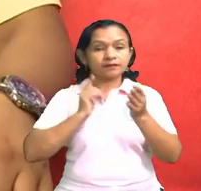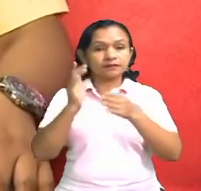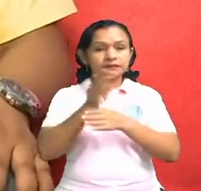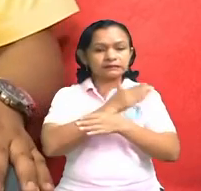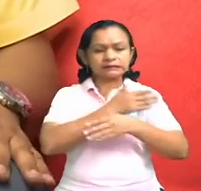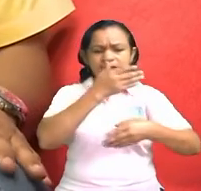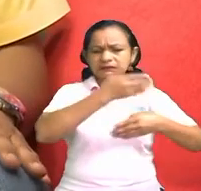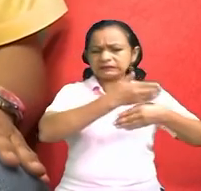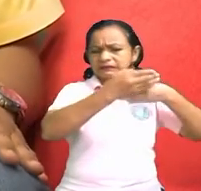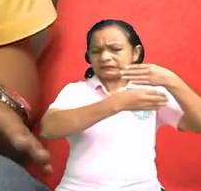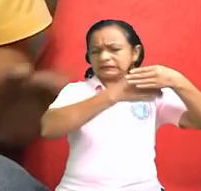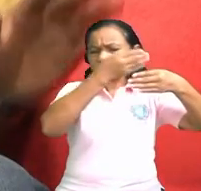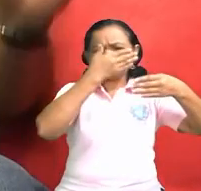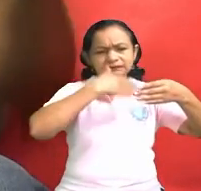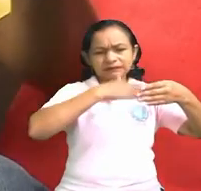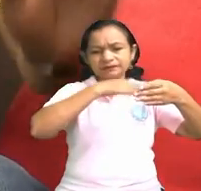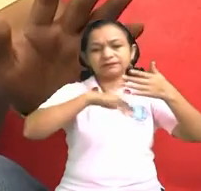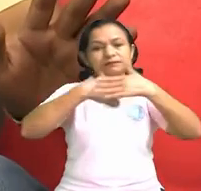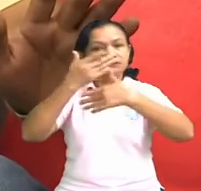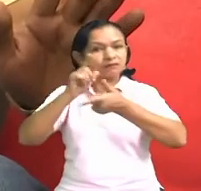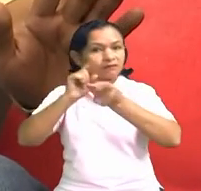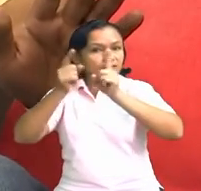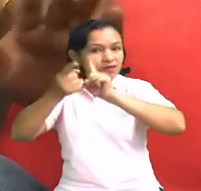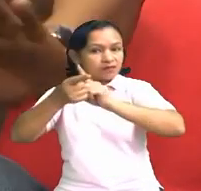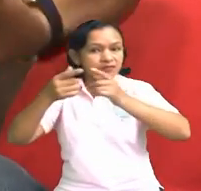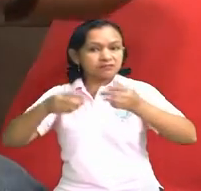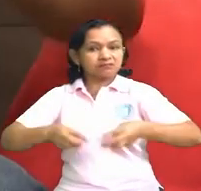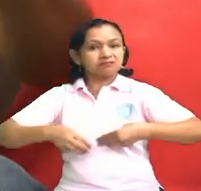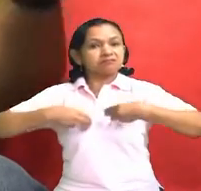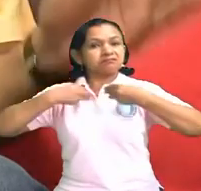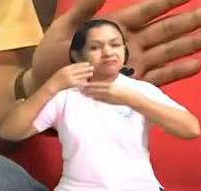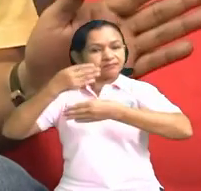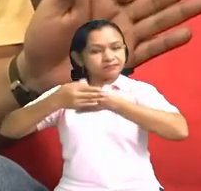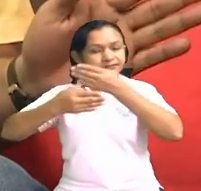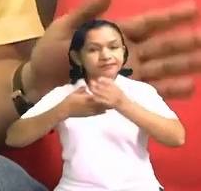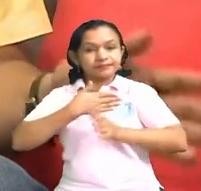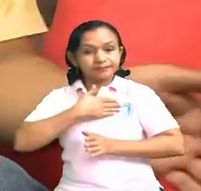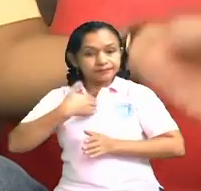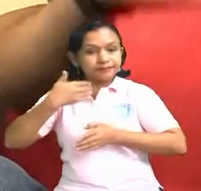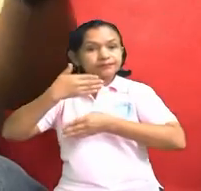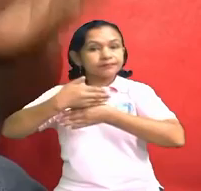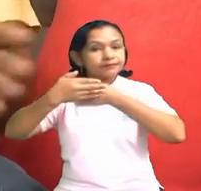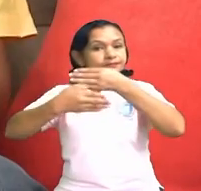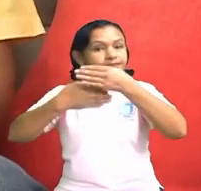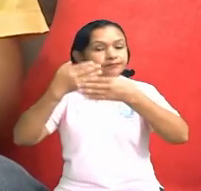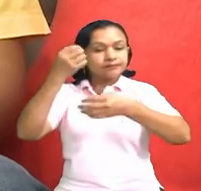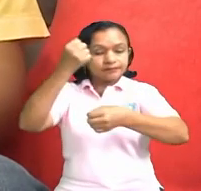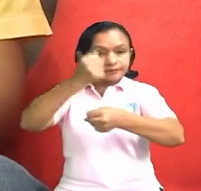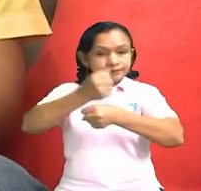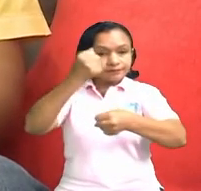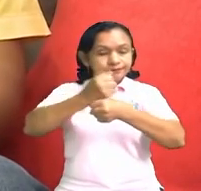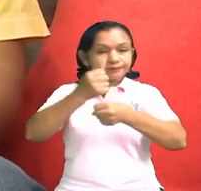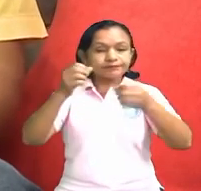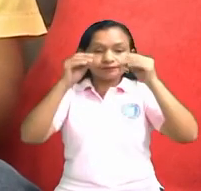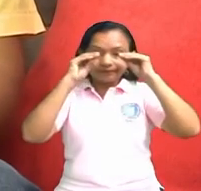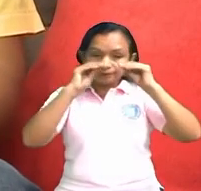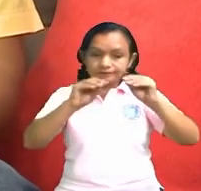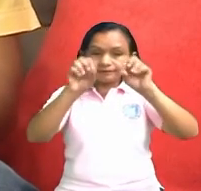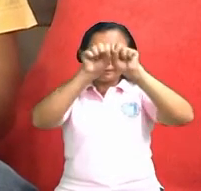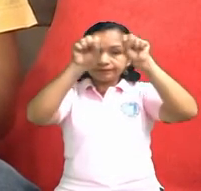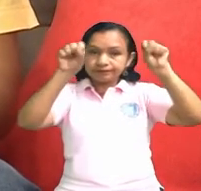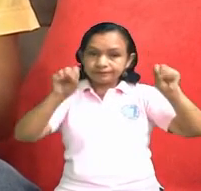la infraestructura, pero también el proceso integral al interno, porque una cuestión es mejorar la infraestructura, pero también es trabajar con